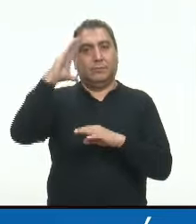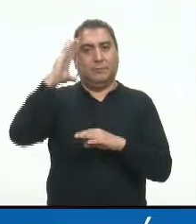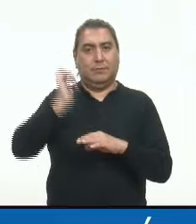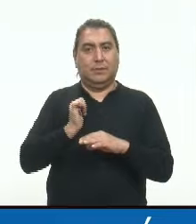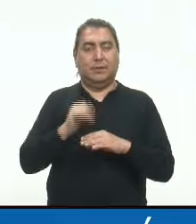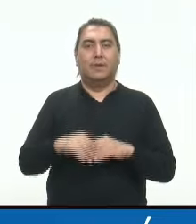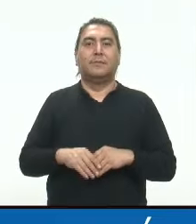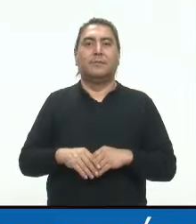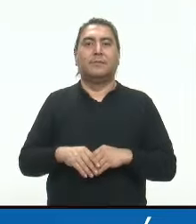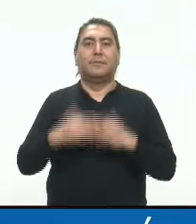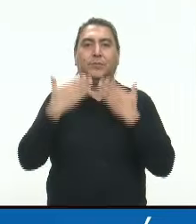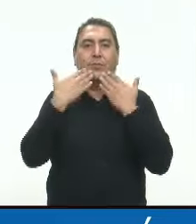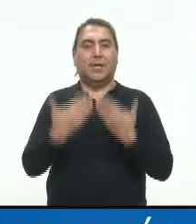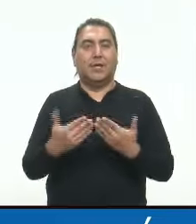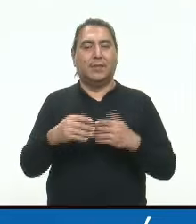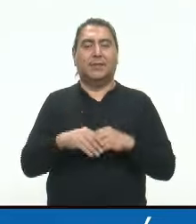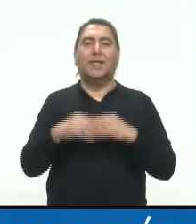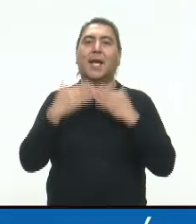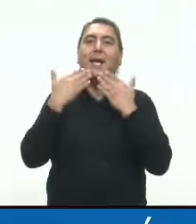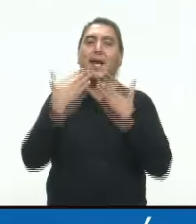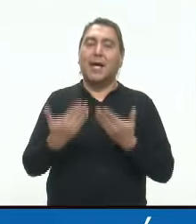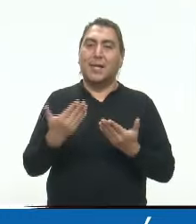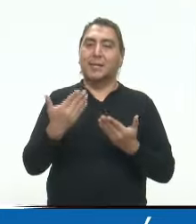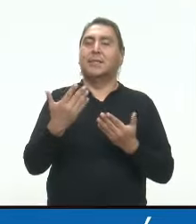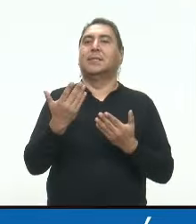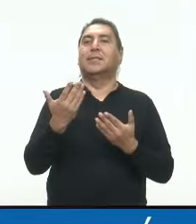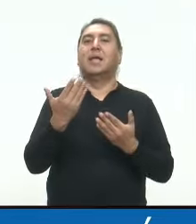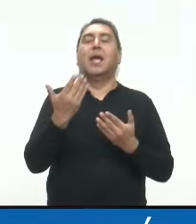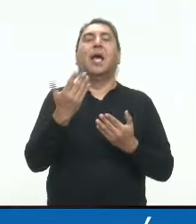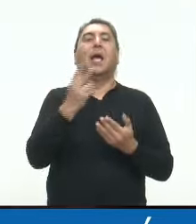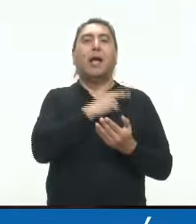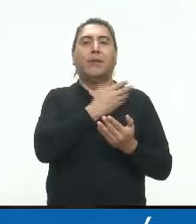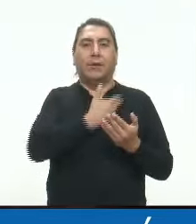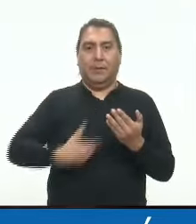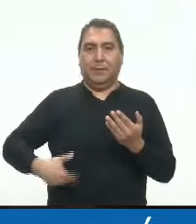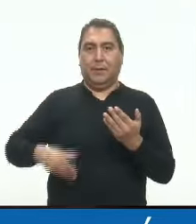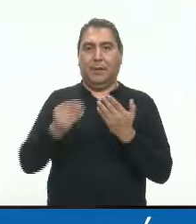Muchas gracias. Gracias, señor Jefe de Gabinete de Ministros. Corresponde ahora entonces proceder.